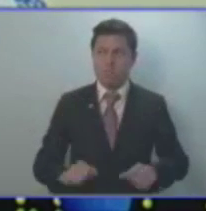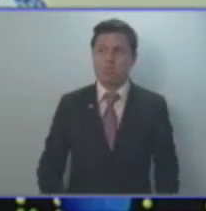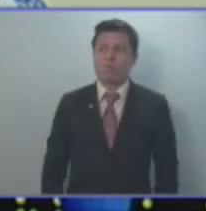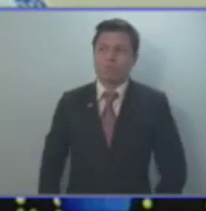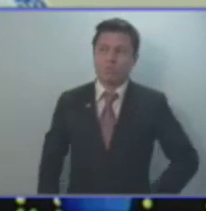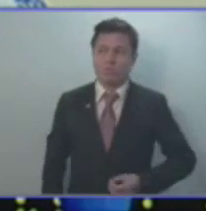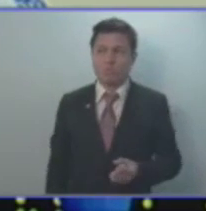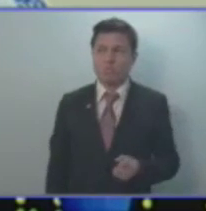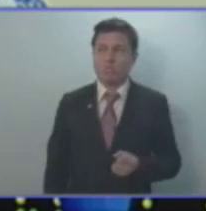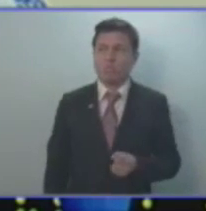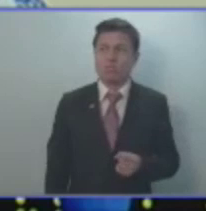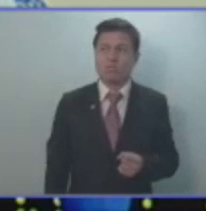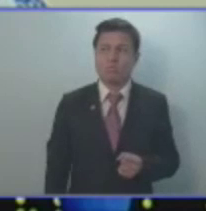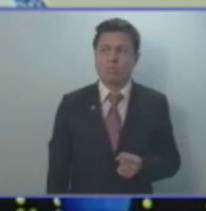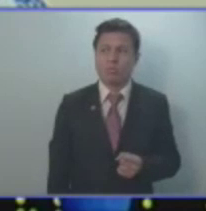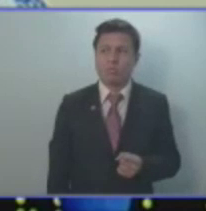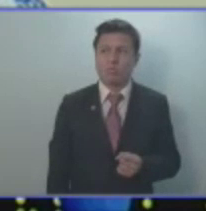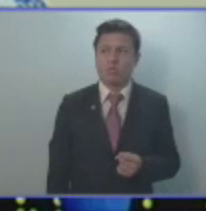Libertad.